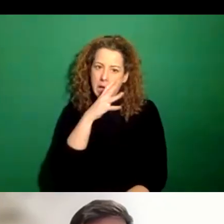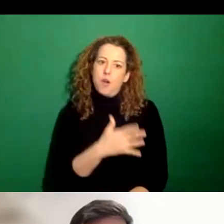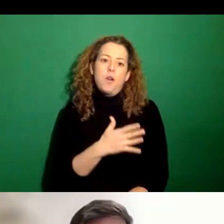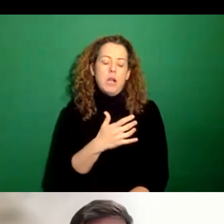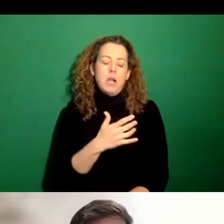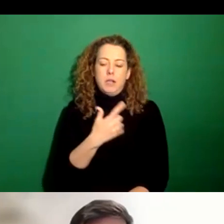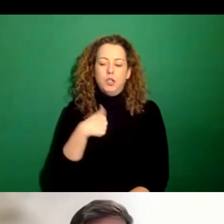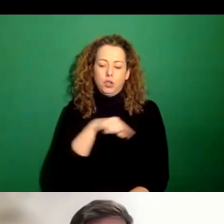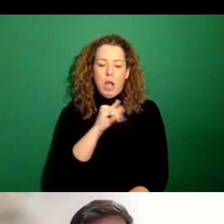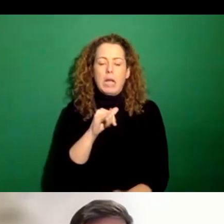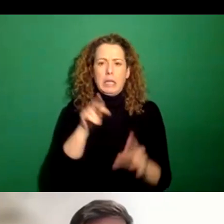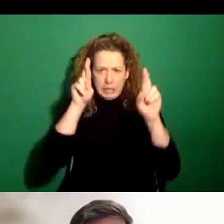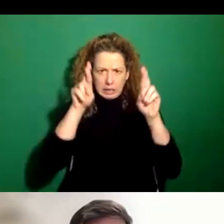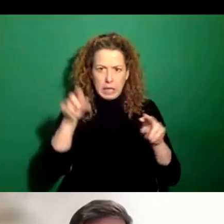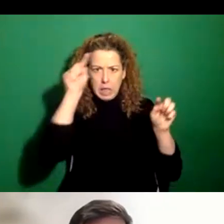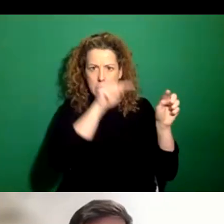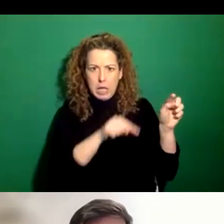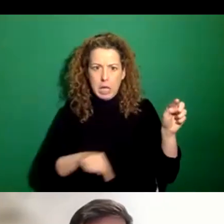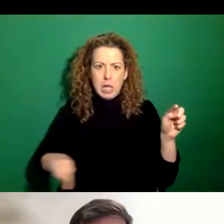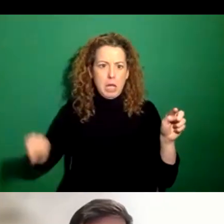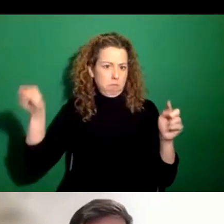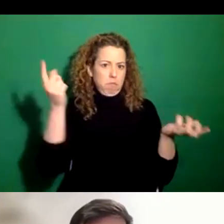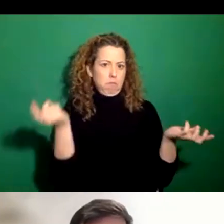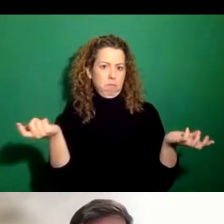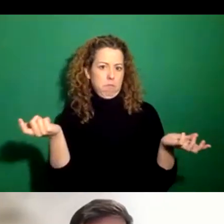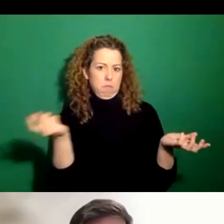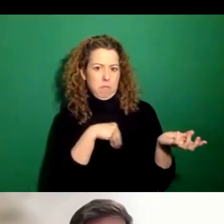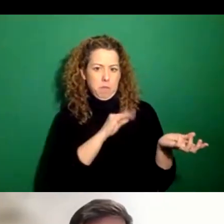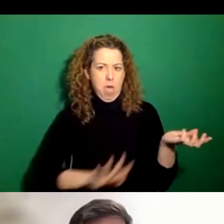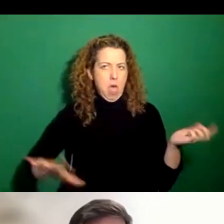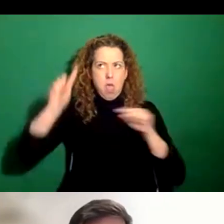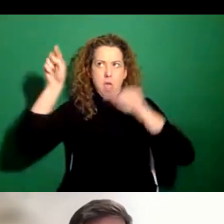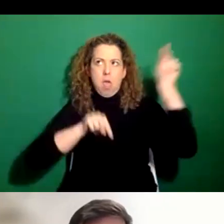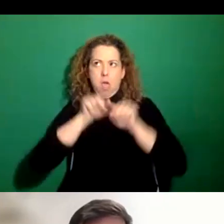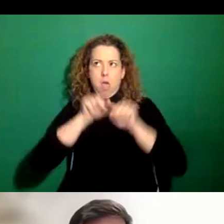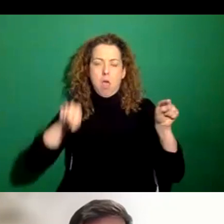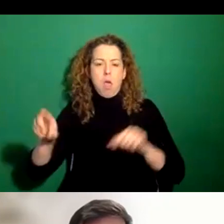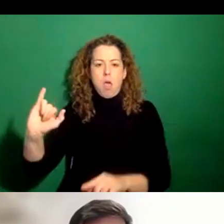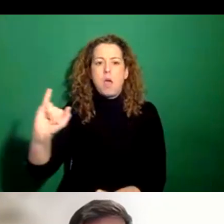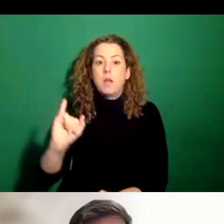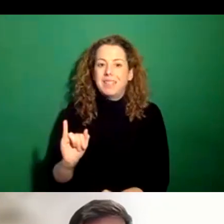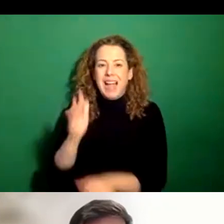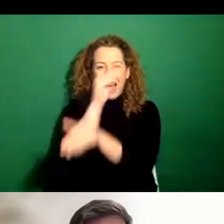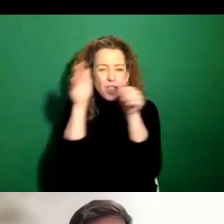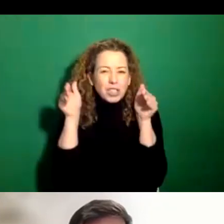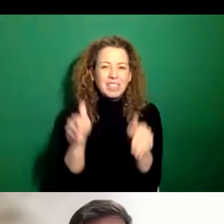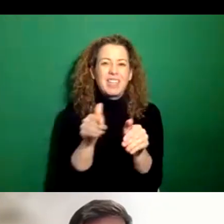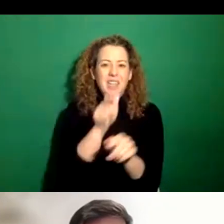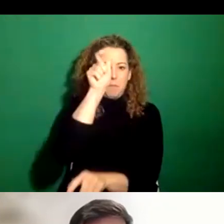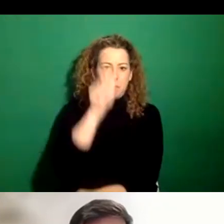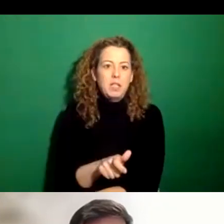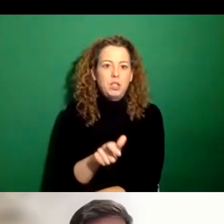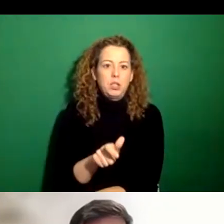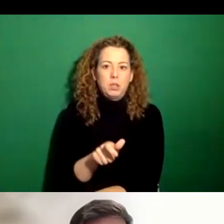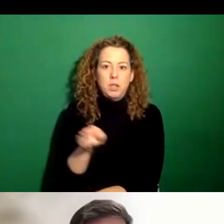tenemos residencias en toda la comunidad, o sea, en todas las comunidades, y es la atención centrada en la persona, y le